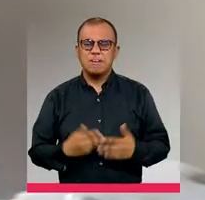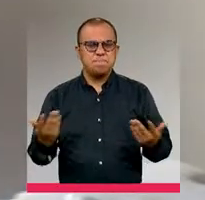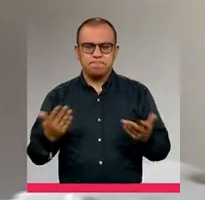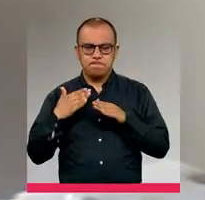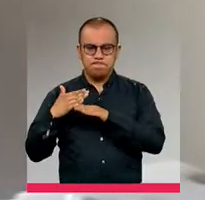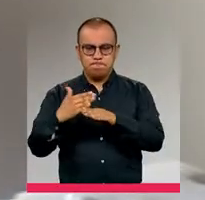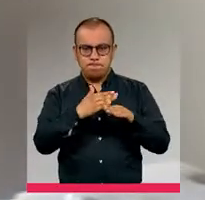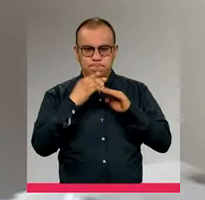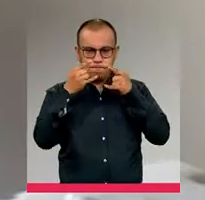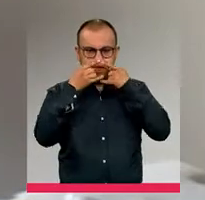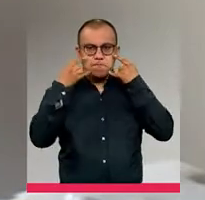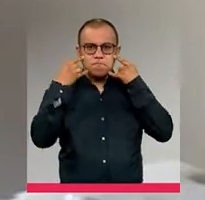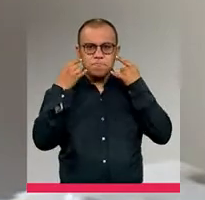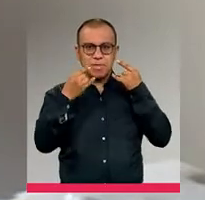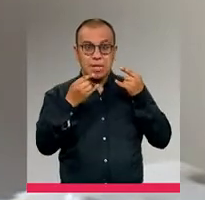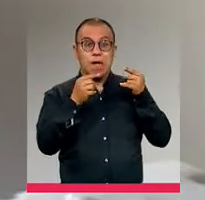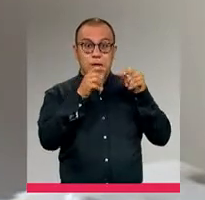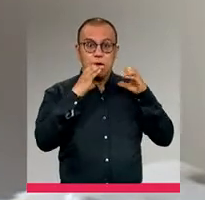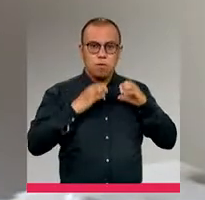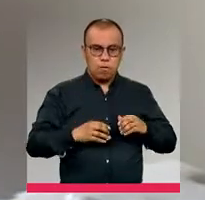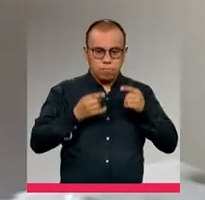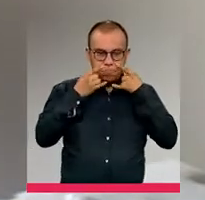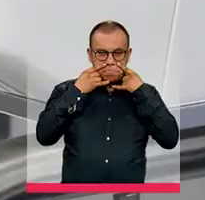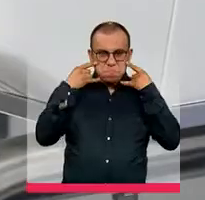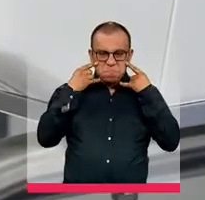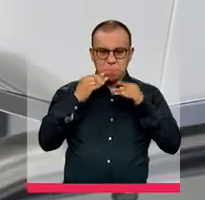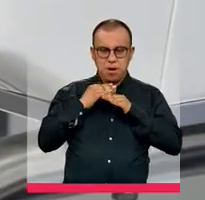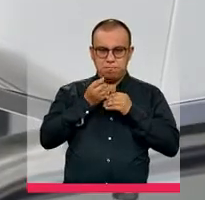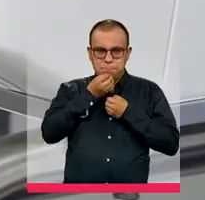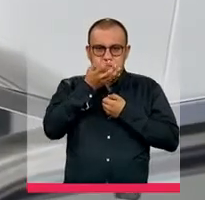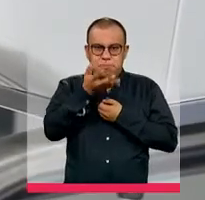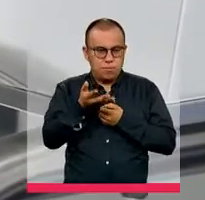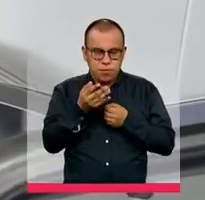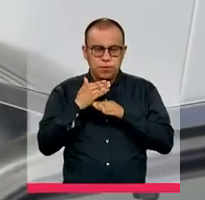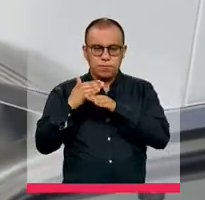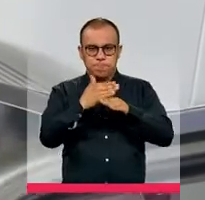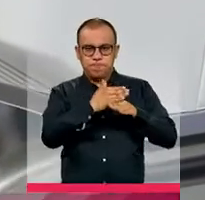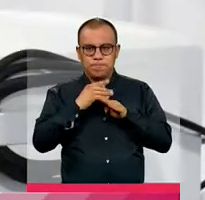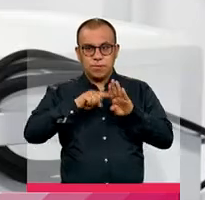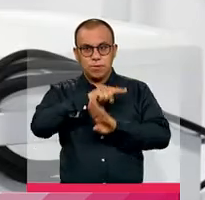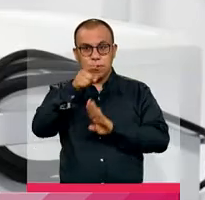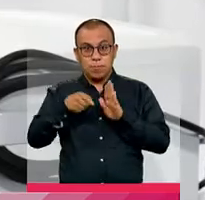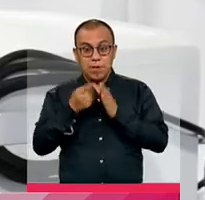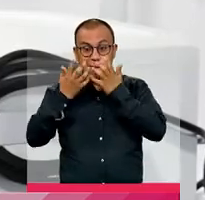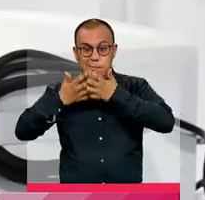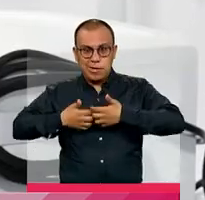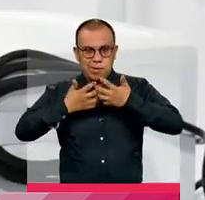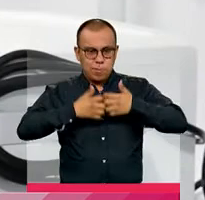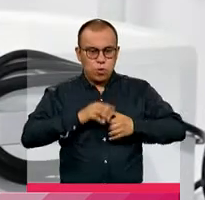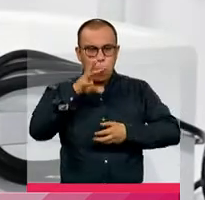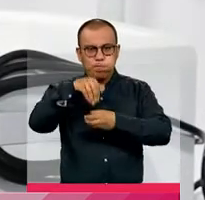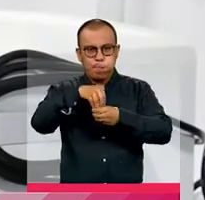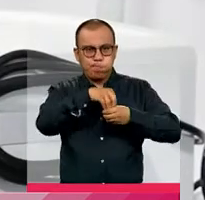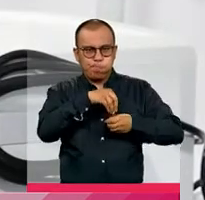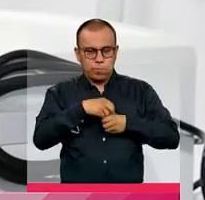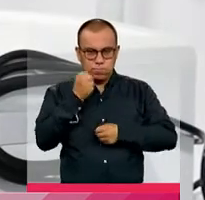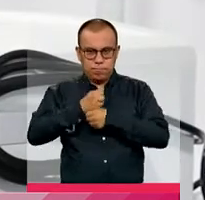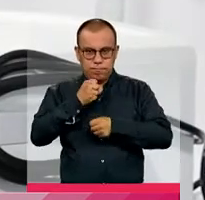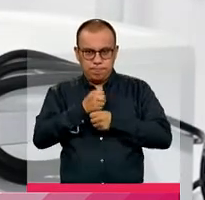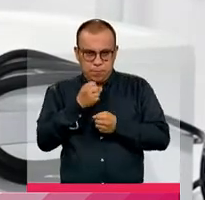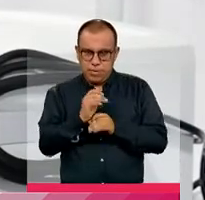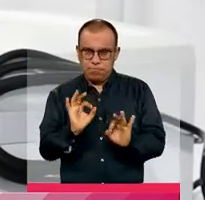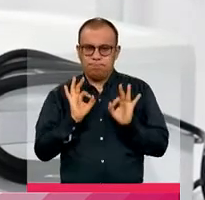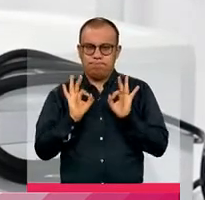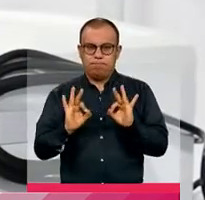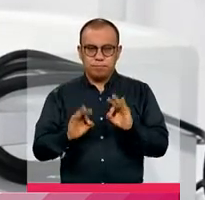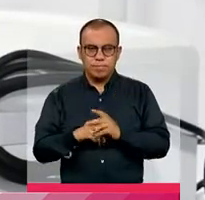de los gérmenes que bota el que tiene puesto el tapabocas. Las autoridades de salud celebraron el que los empresarios estén protegiendo a sus empleados con los mejores elementos